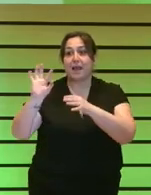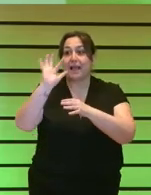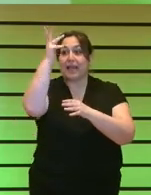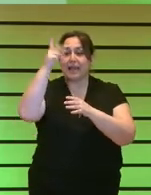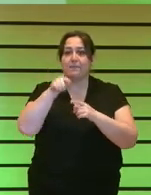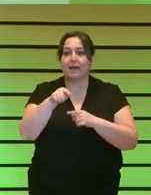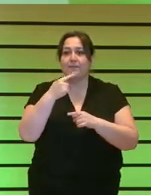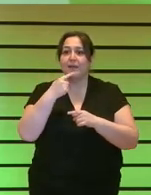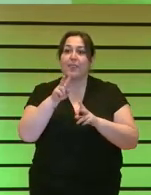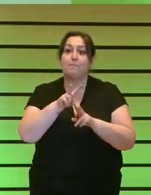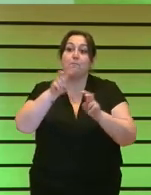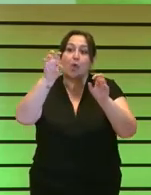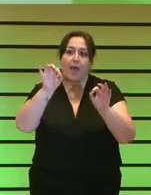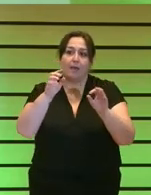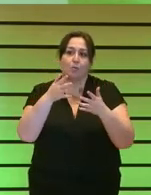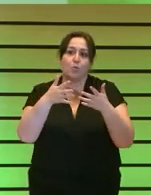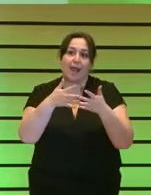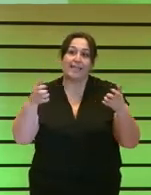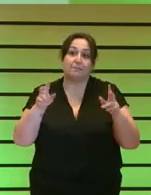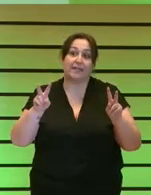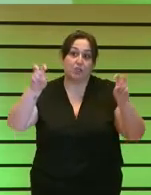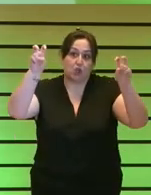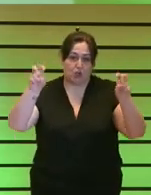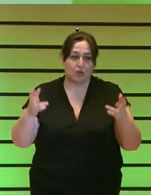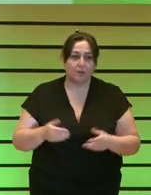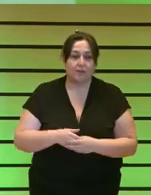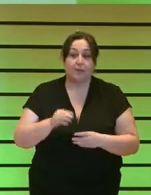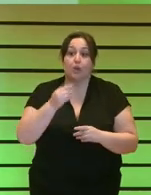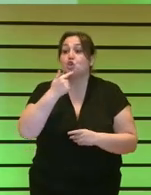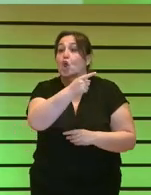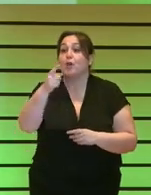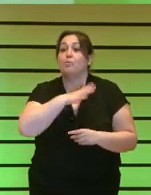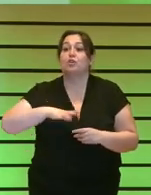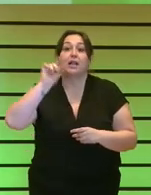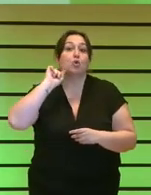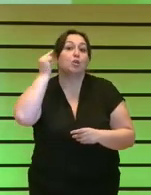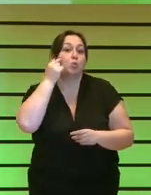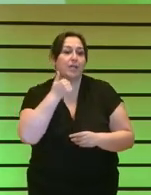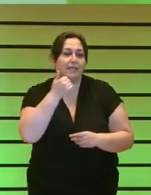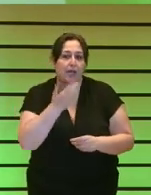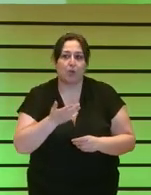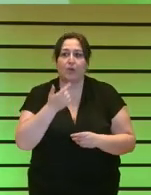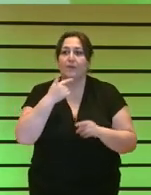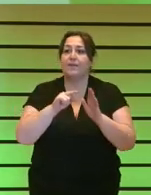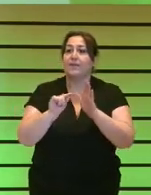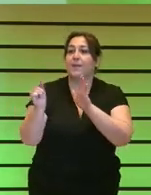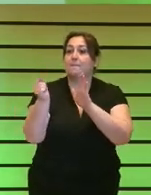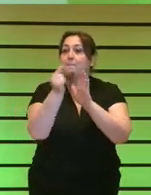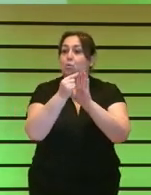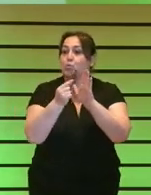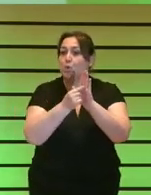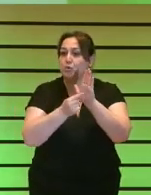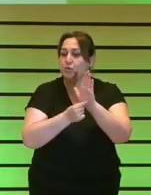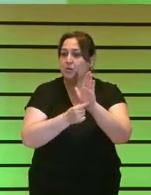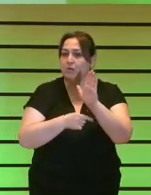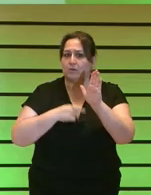de moda una expresión que es la de los famosos tipping Point lo digo por si lo oís por ahí que son puntos nosotros vamos